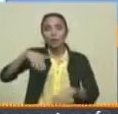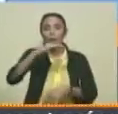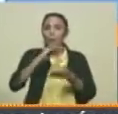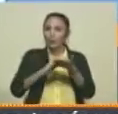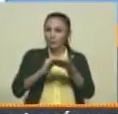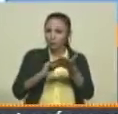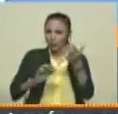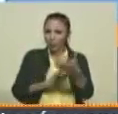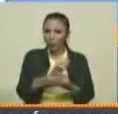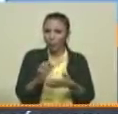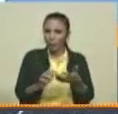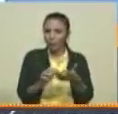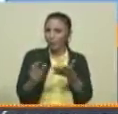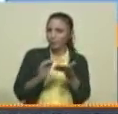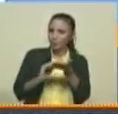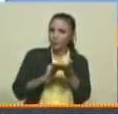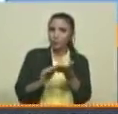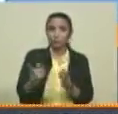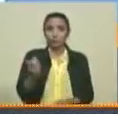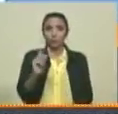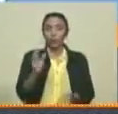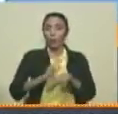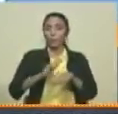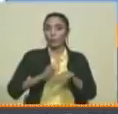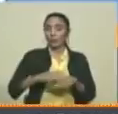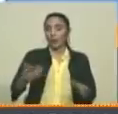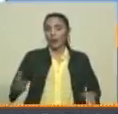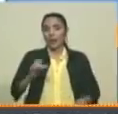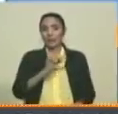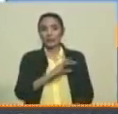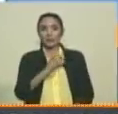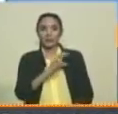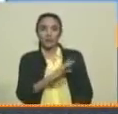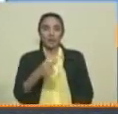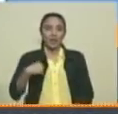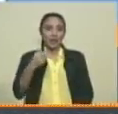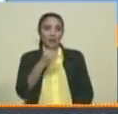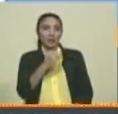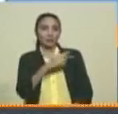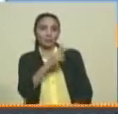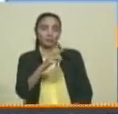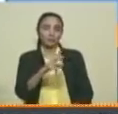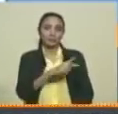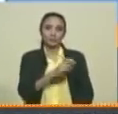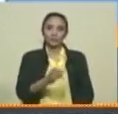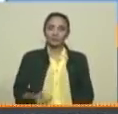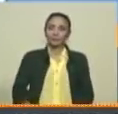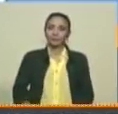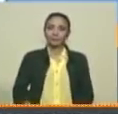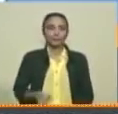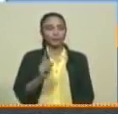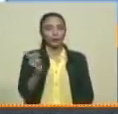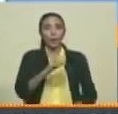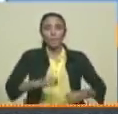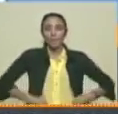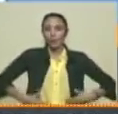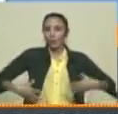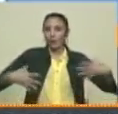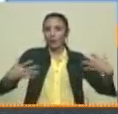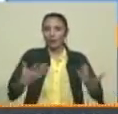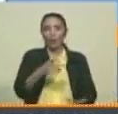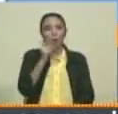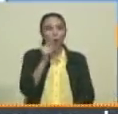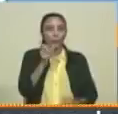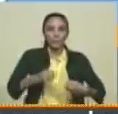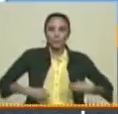pueblo? No, porque él es hijo de Pinochet, Sebastián Piñera. Es un multimillonario que